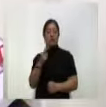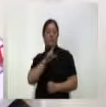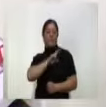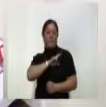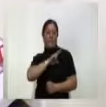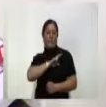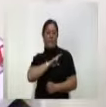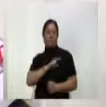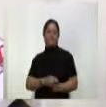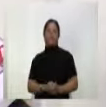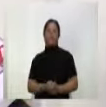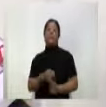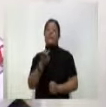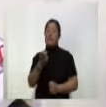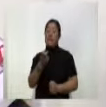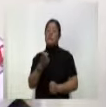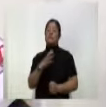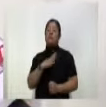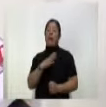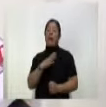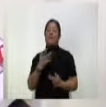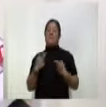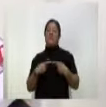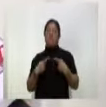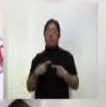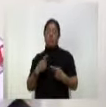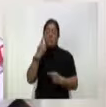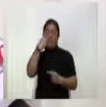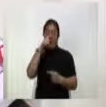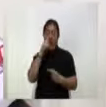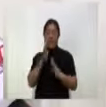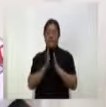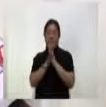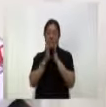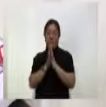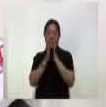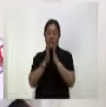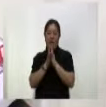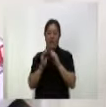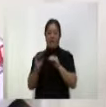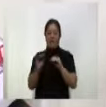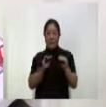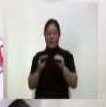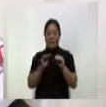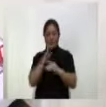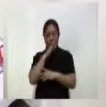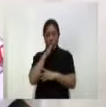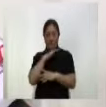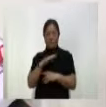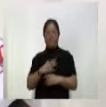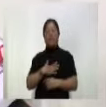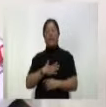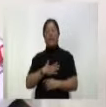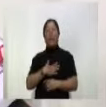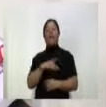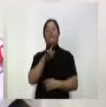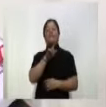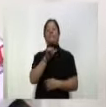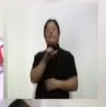privados. Esos son los números que contamos hasta el día de hoy, con un registro de